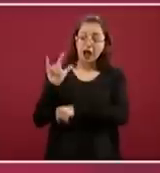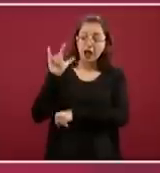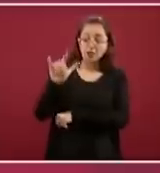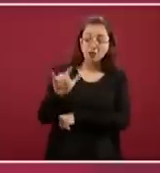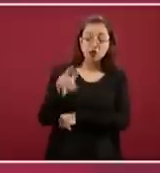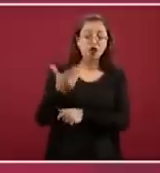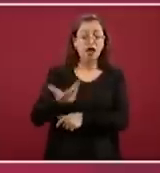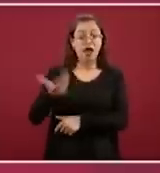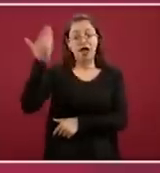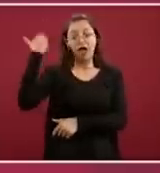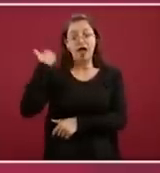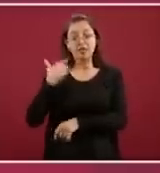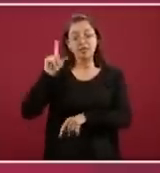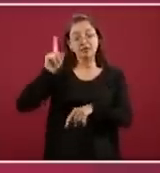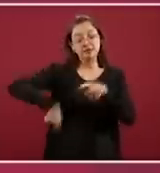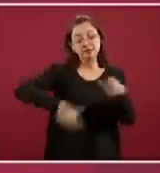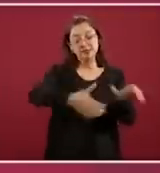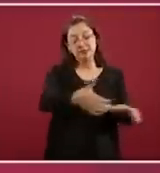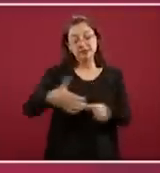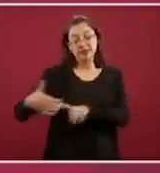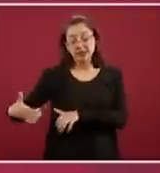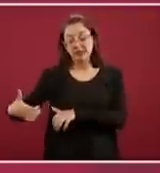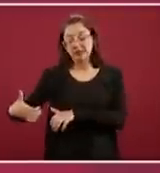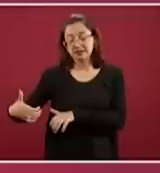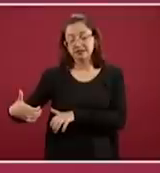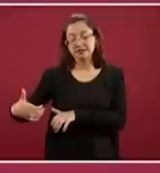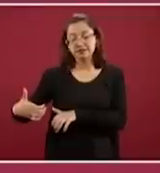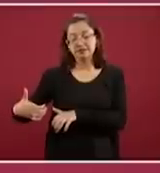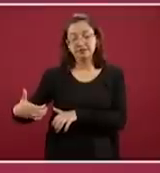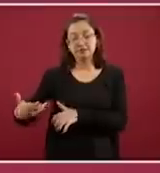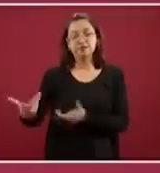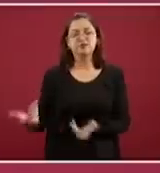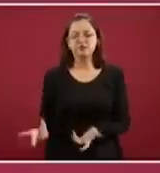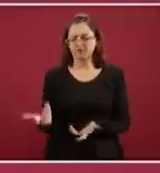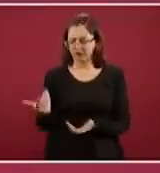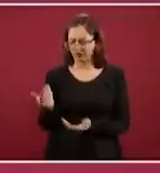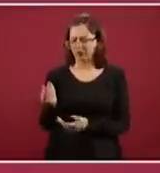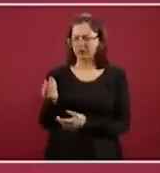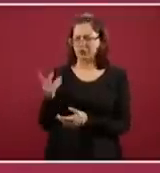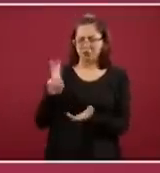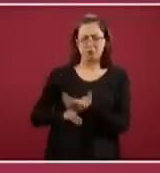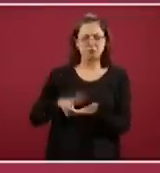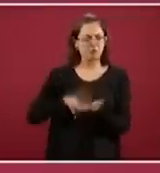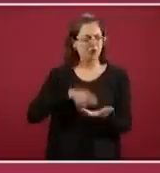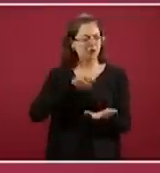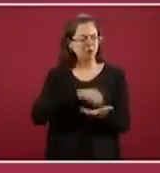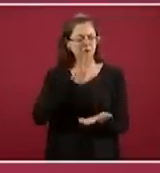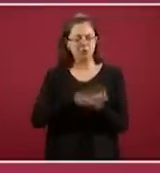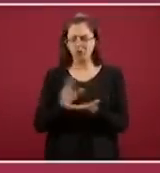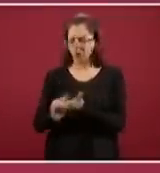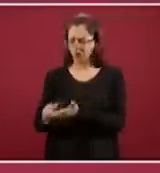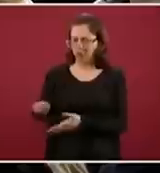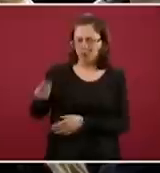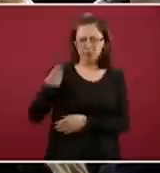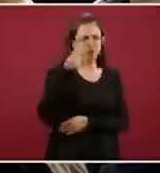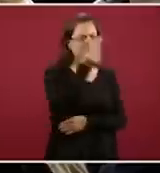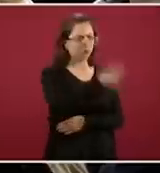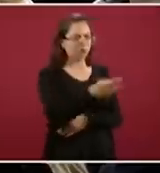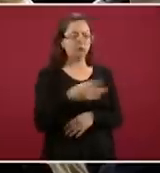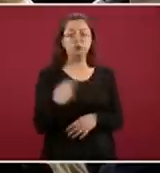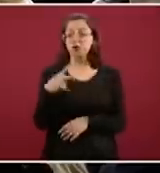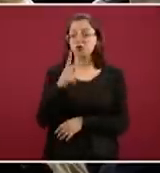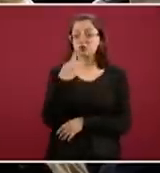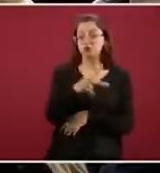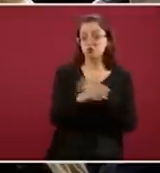que le fue retenido, hay que pagarle. Pero mientras tanto ya se vio afectado en su